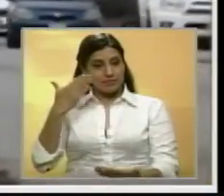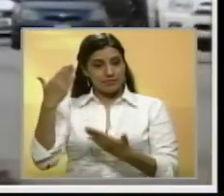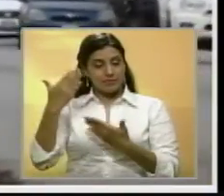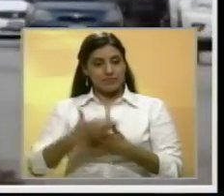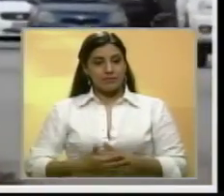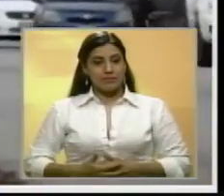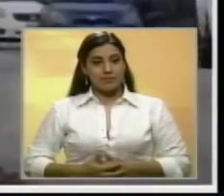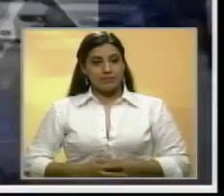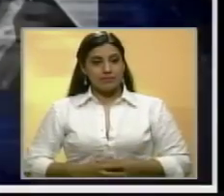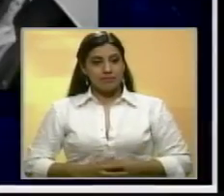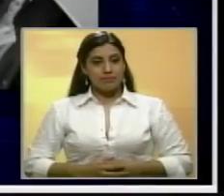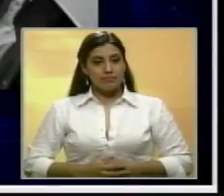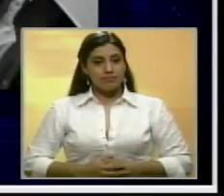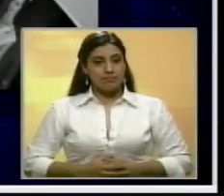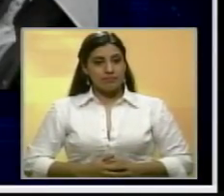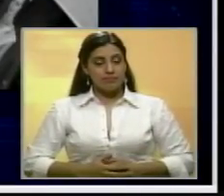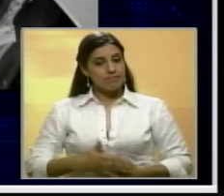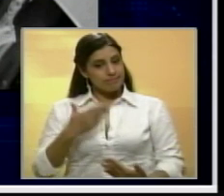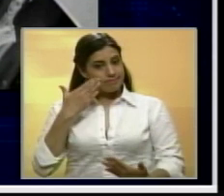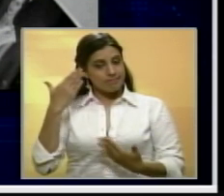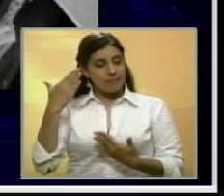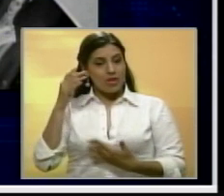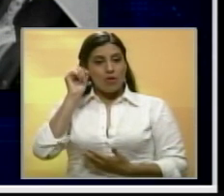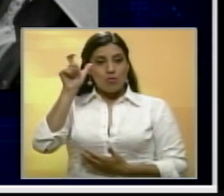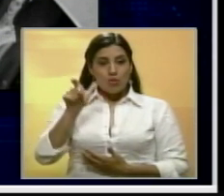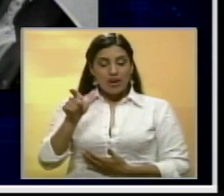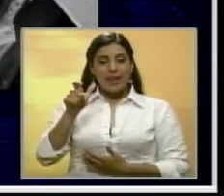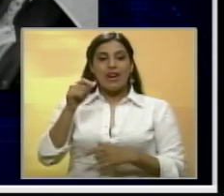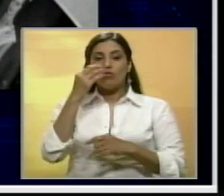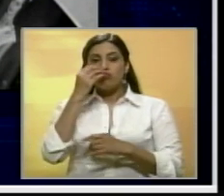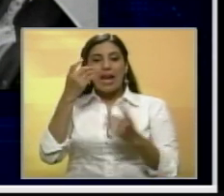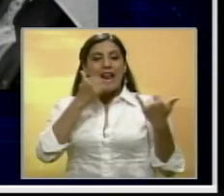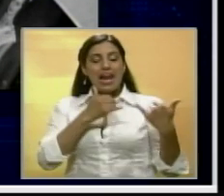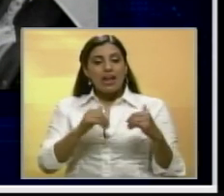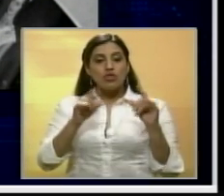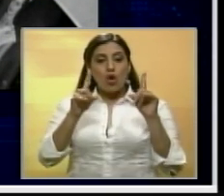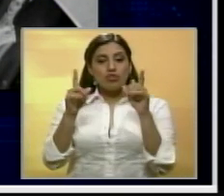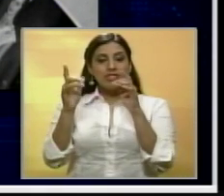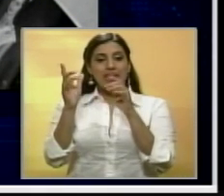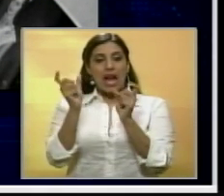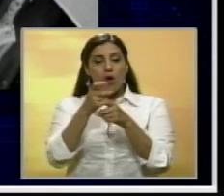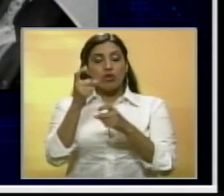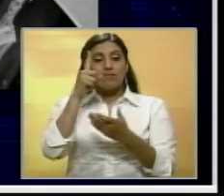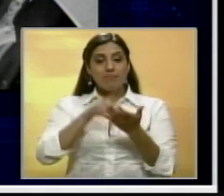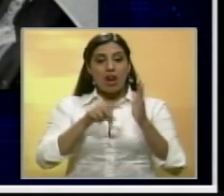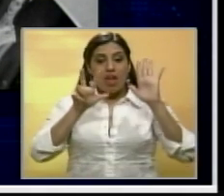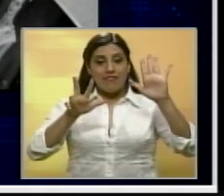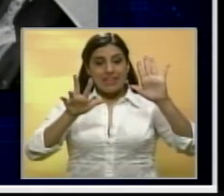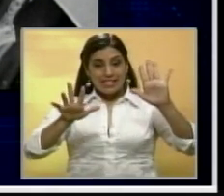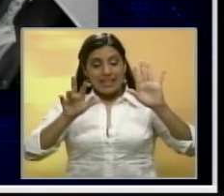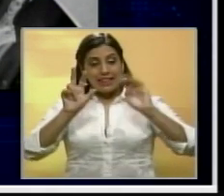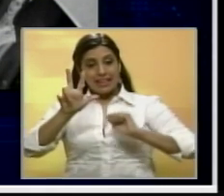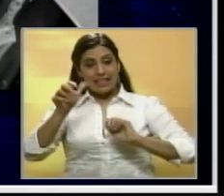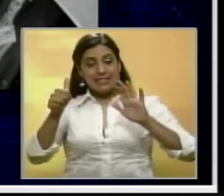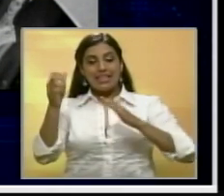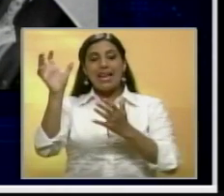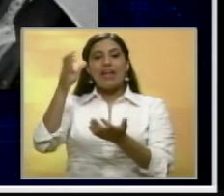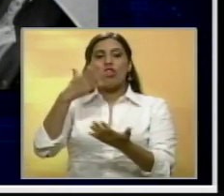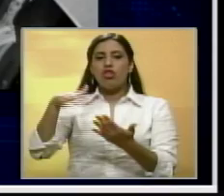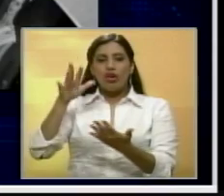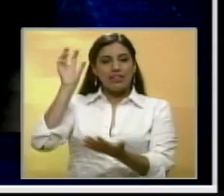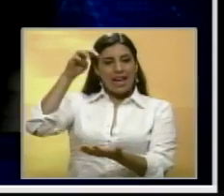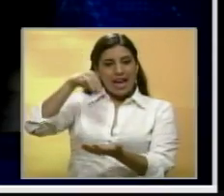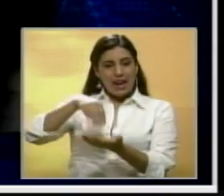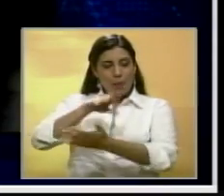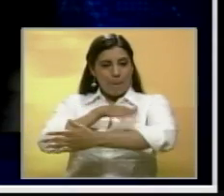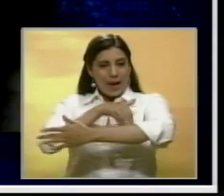Noticiero Venevisión. Susana Duin Zubillaga nació el 11 de agosto de 1936 en Aragua de